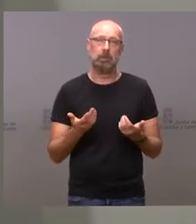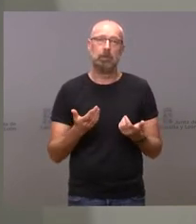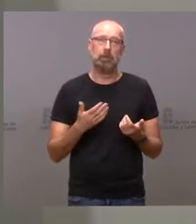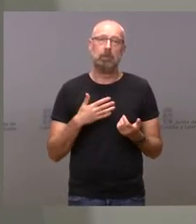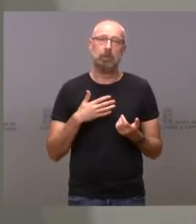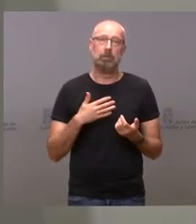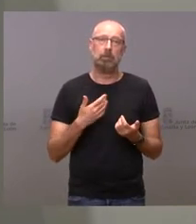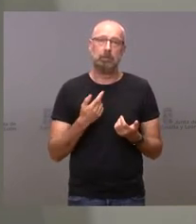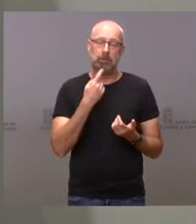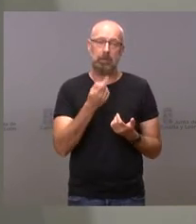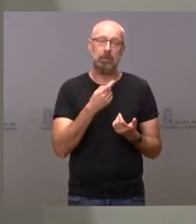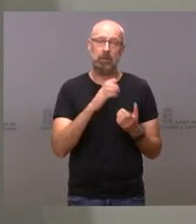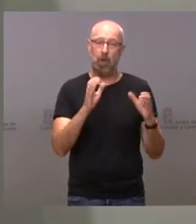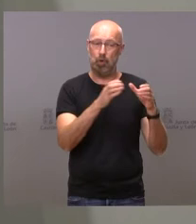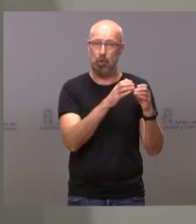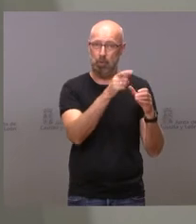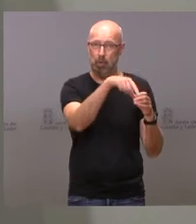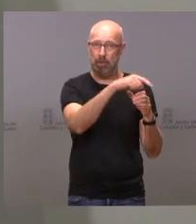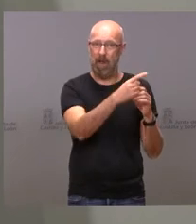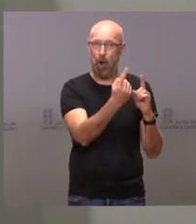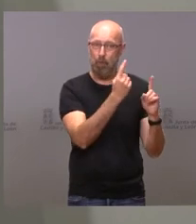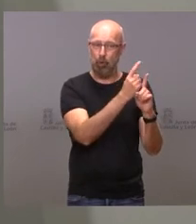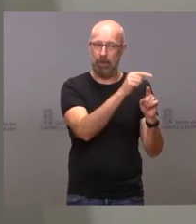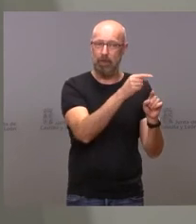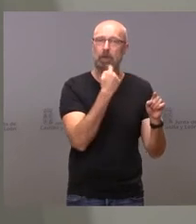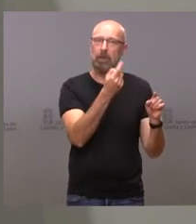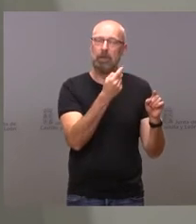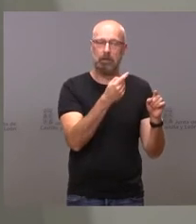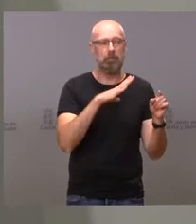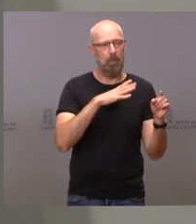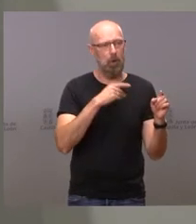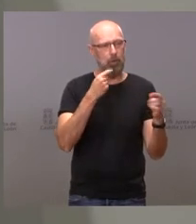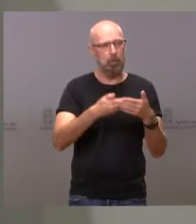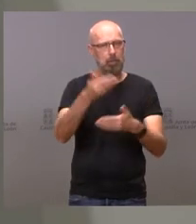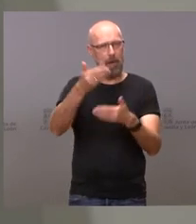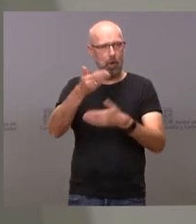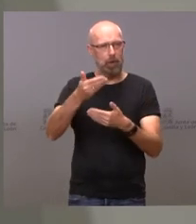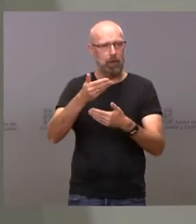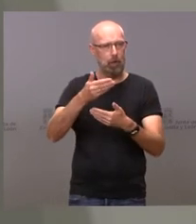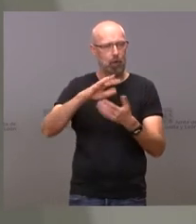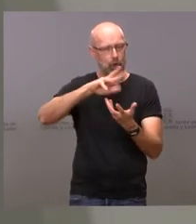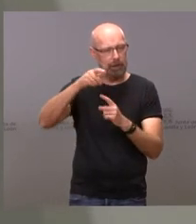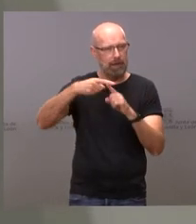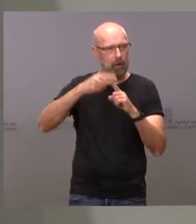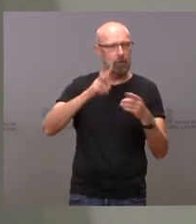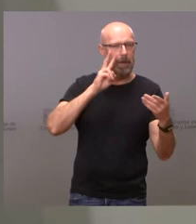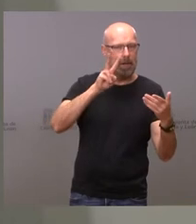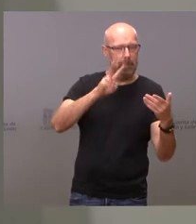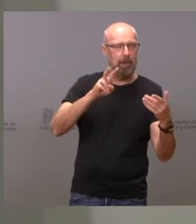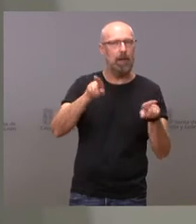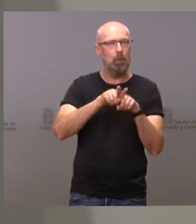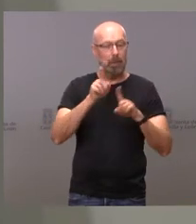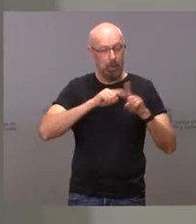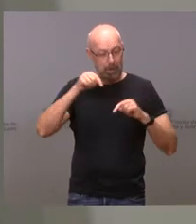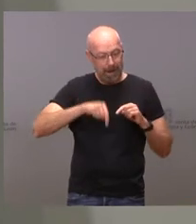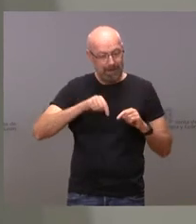mayoritario de la oposición leyeran los periódicos nacionales para que se dieran cuenta de que exactamente los mismos problemas que tenemos aquí